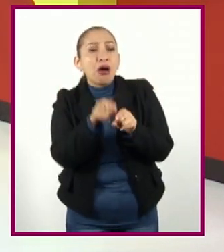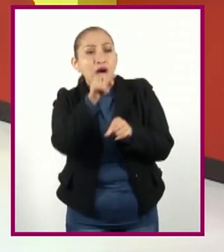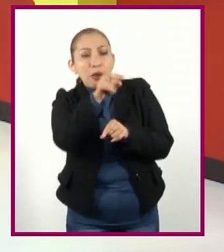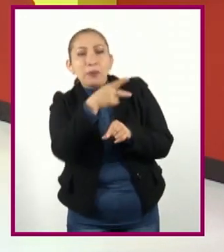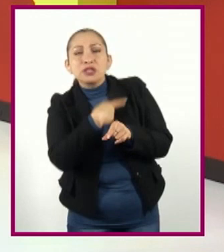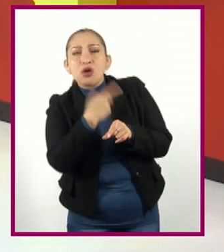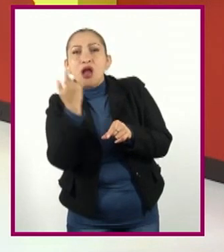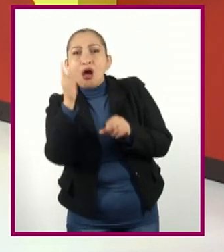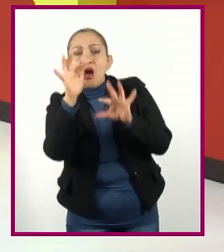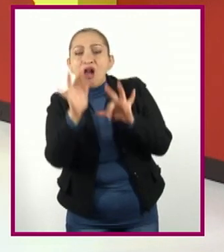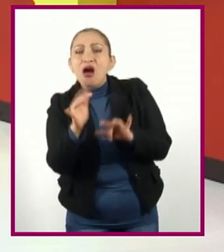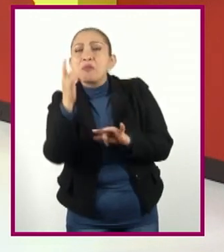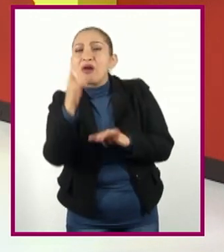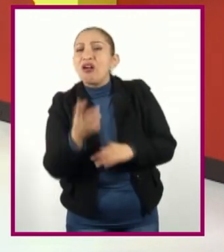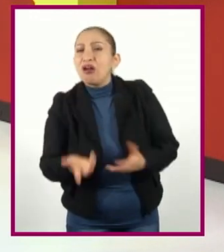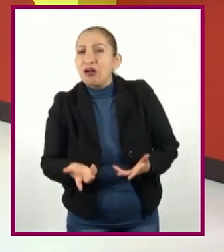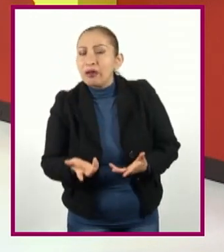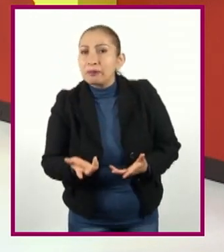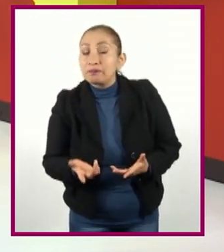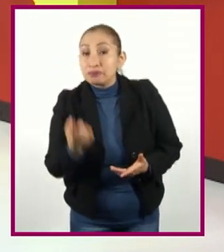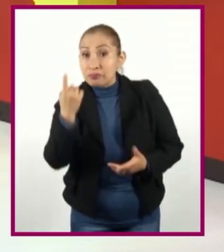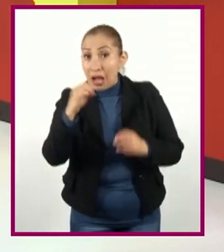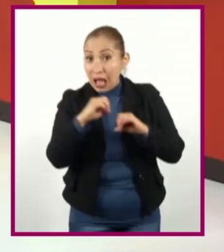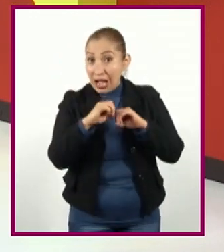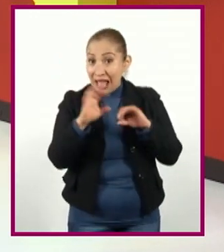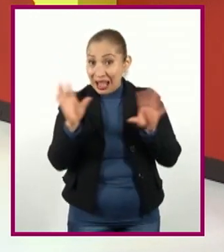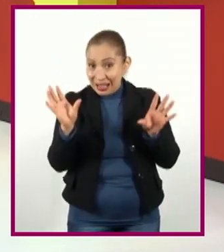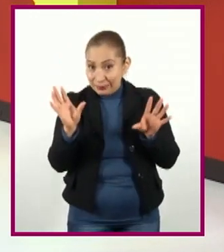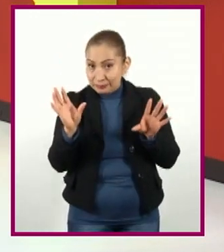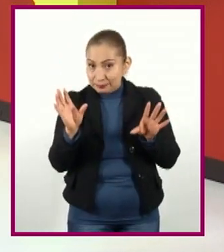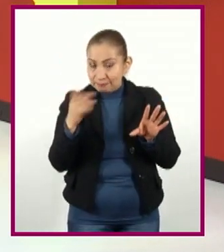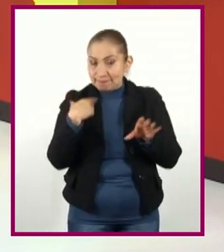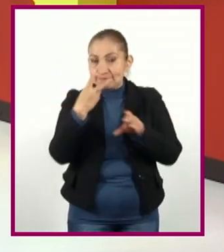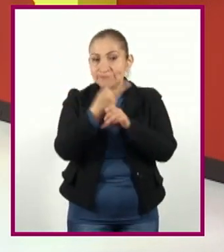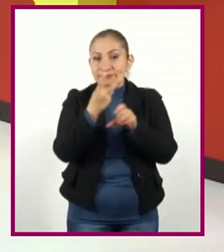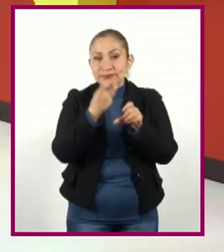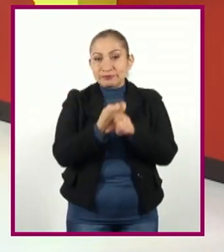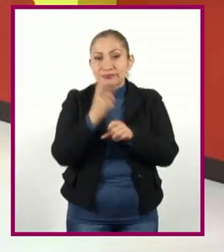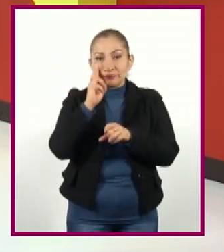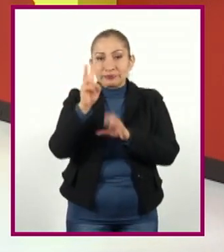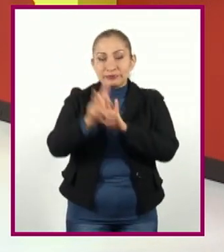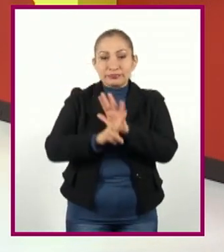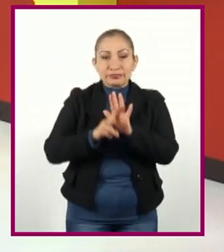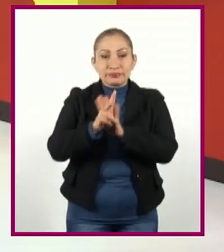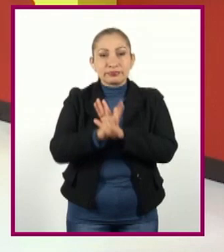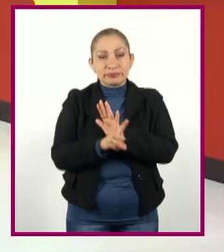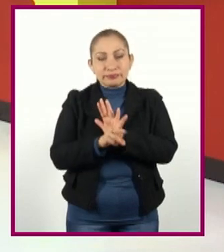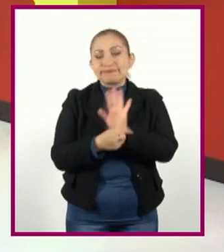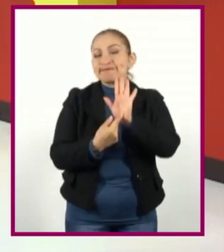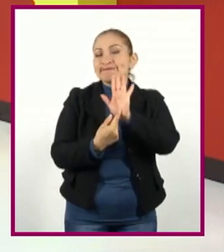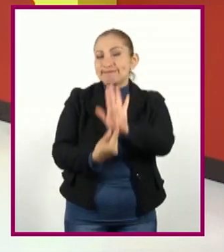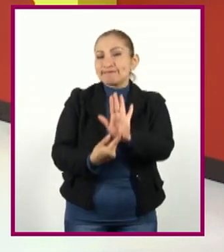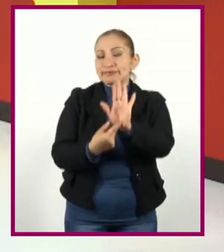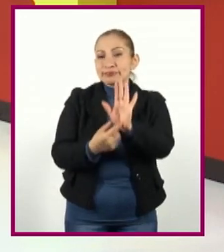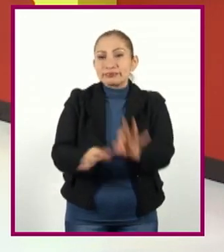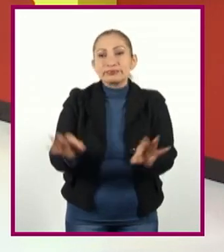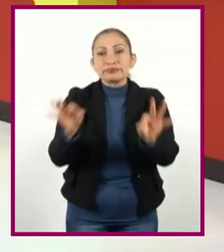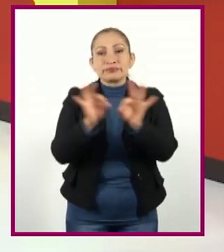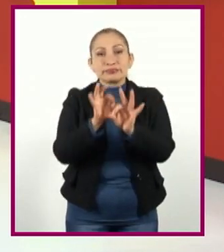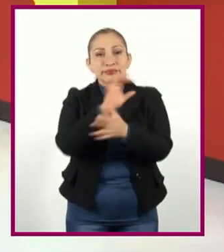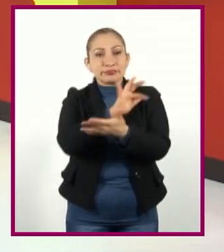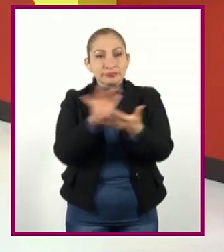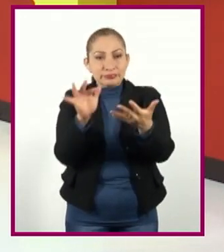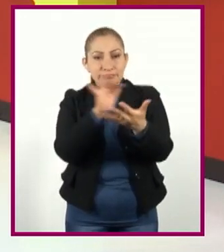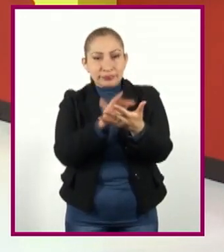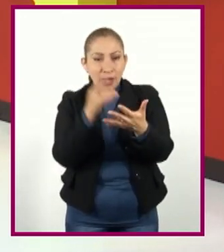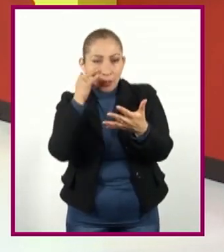autor. Para aclarar este último punto, les invito a ver este video que nos muestra la importancia de leer